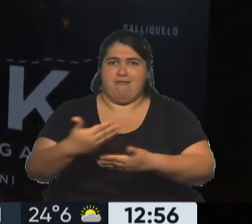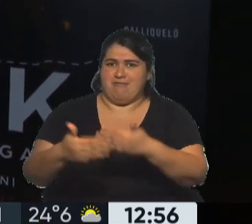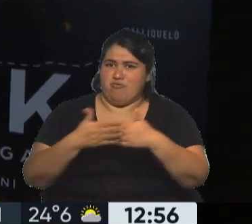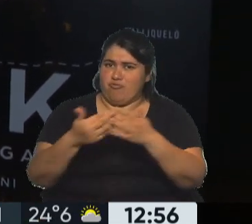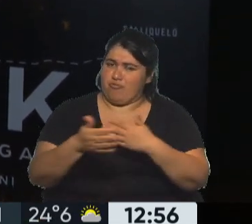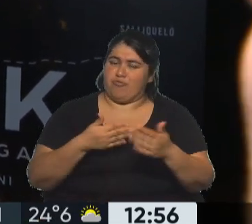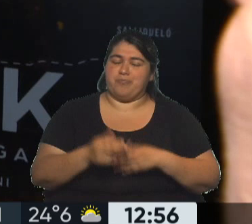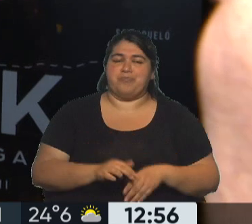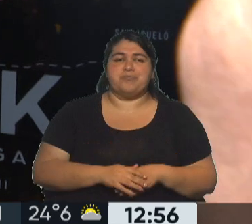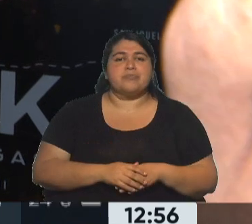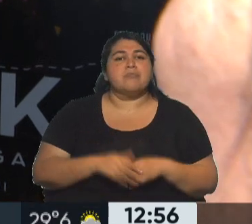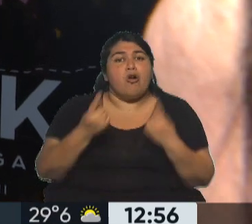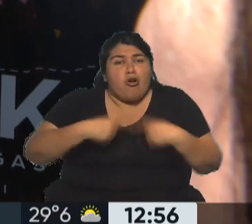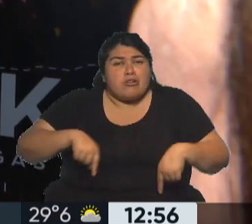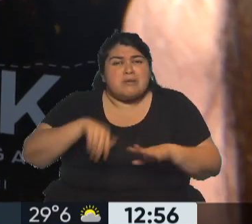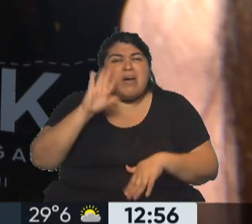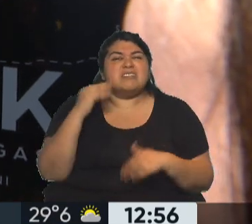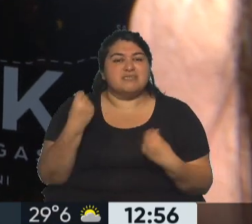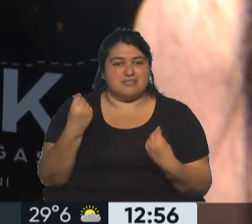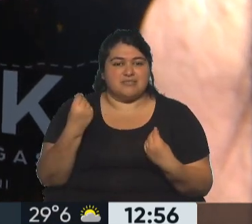las cosas que más